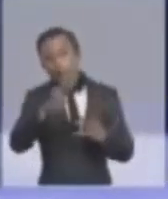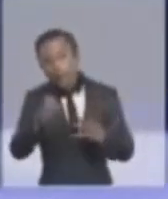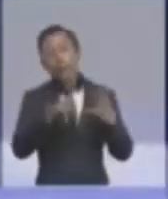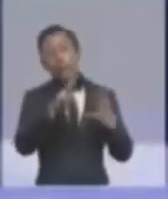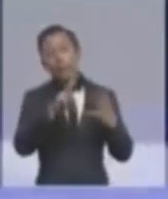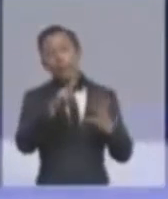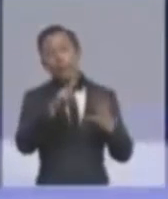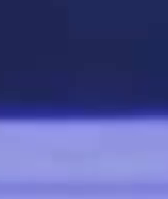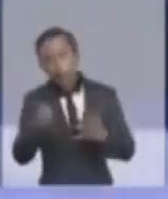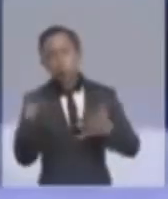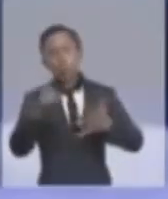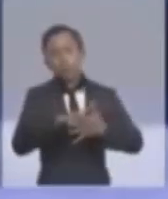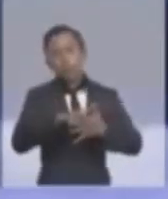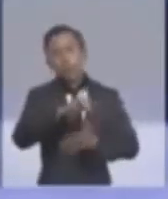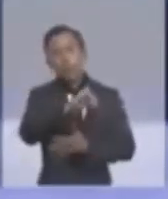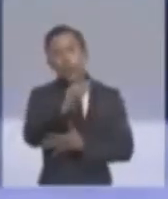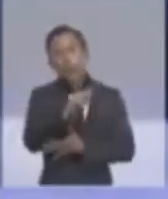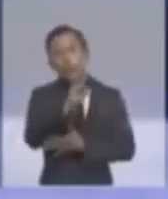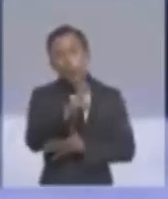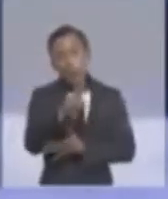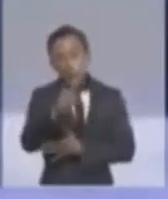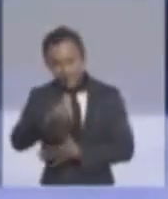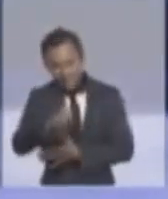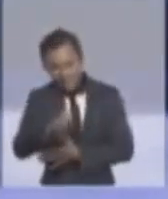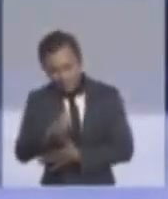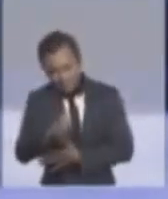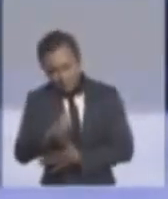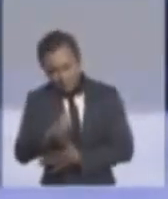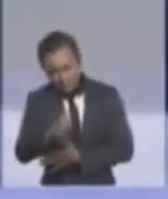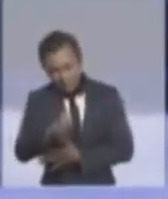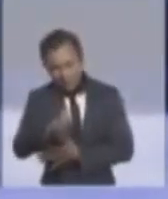Dios. La conoce todo mundo. Ja, ja, ja. Por el culo te la hinco, ¿verdad?